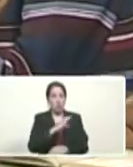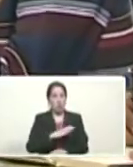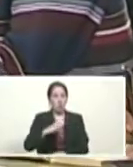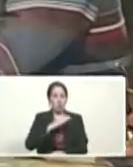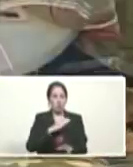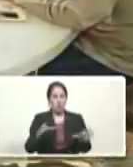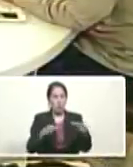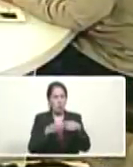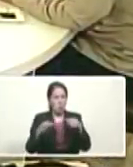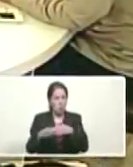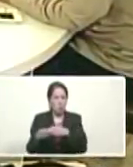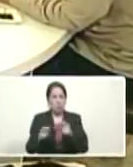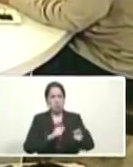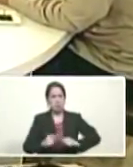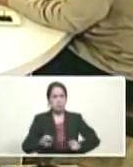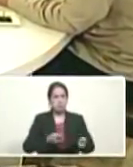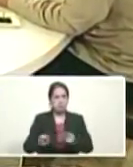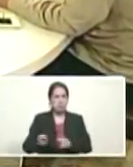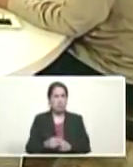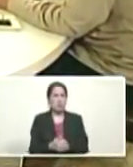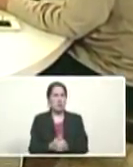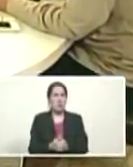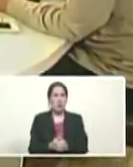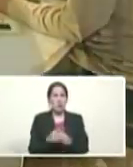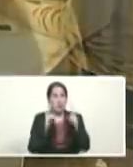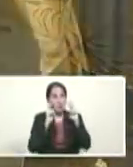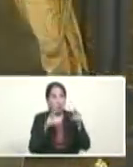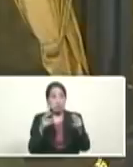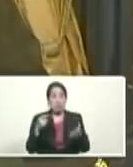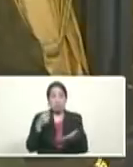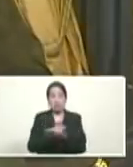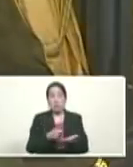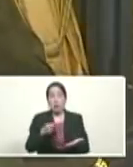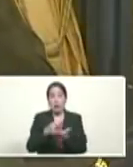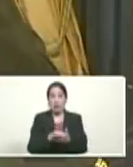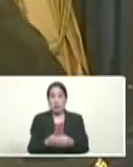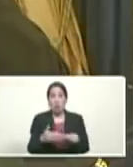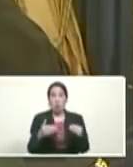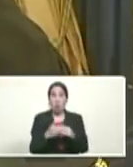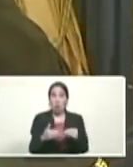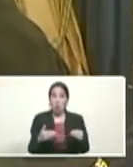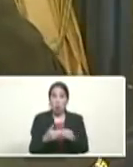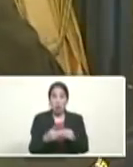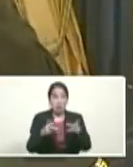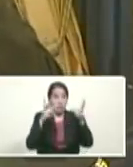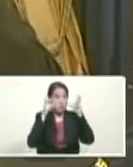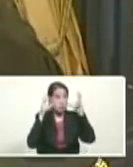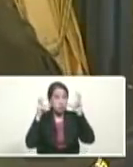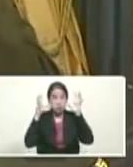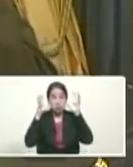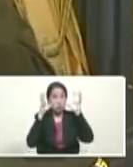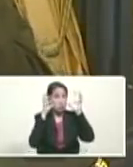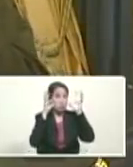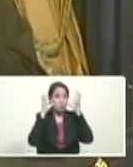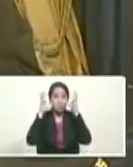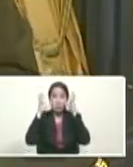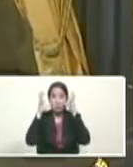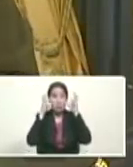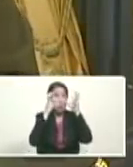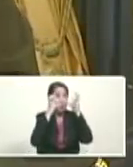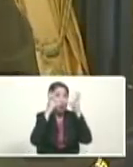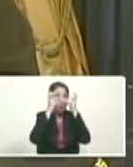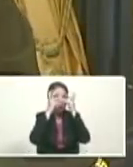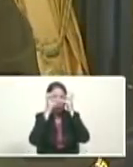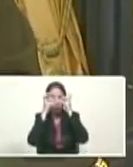vg por ahí están moviendo dólares vamos mil oídos mil ojos mil